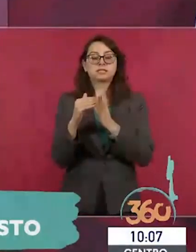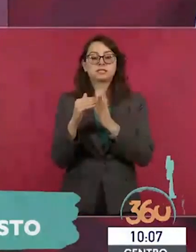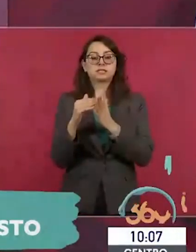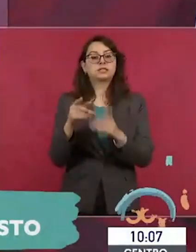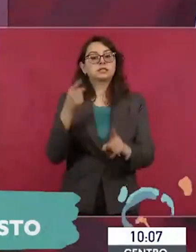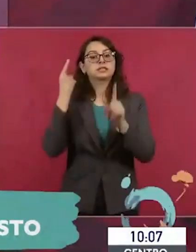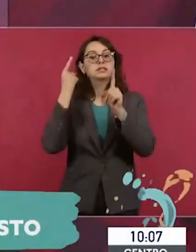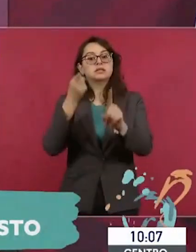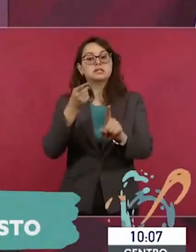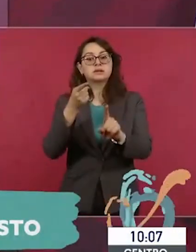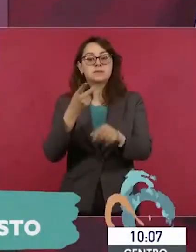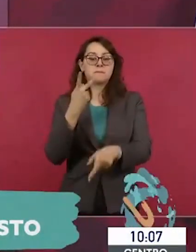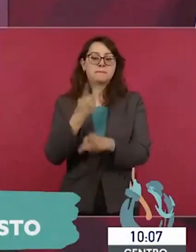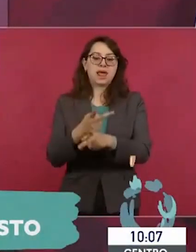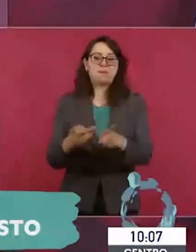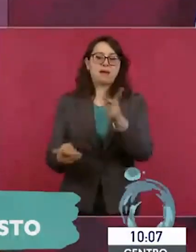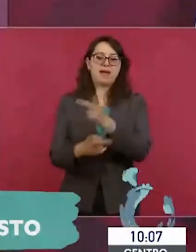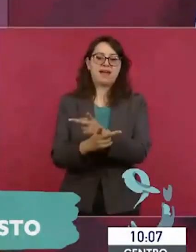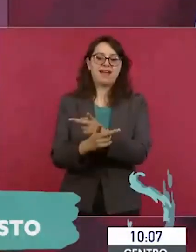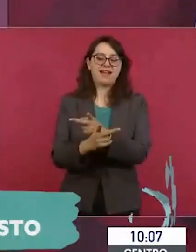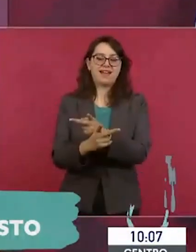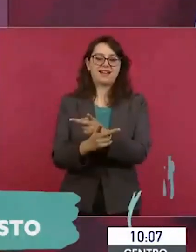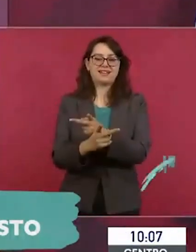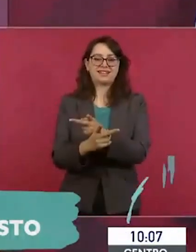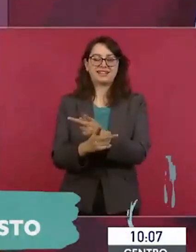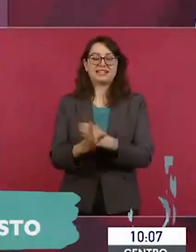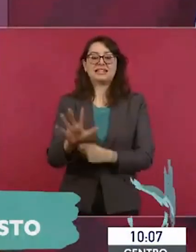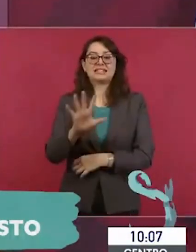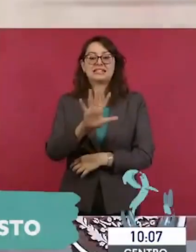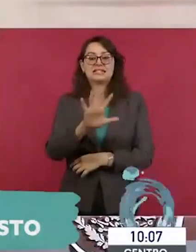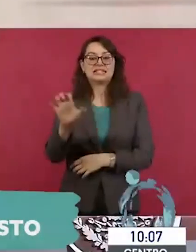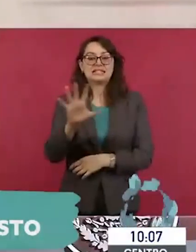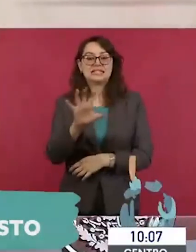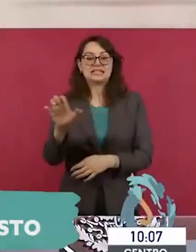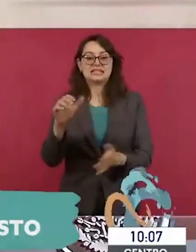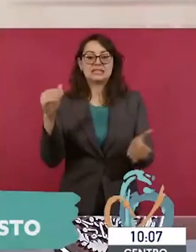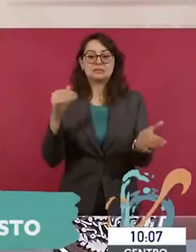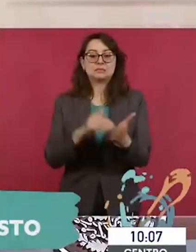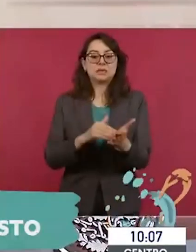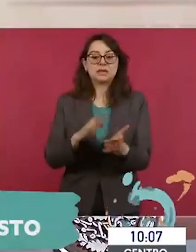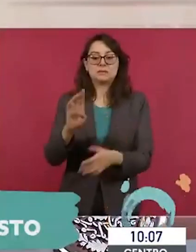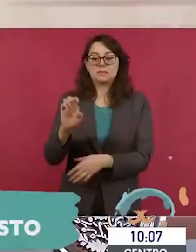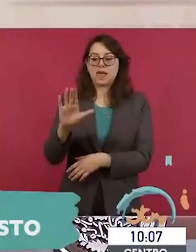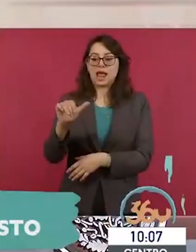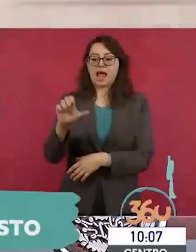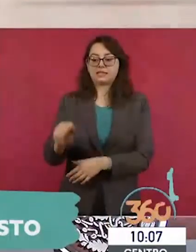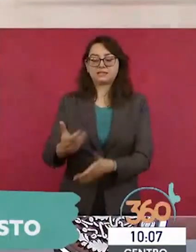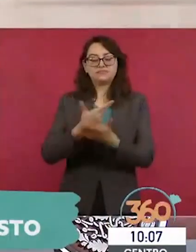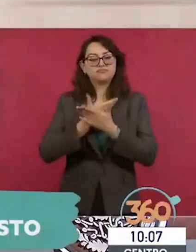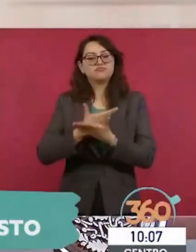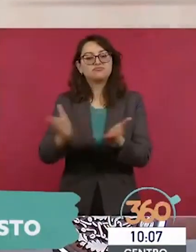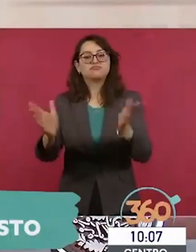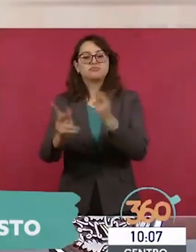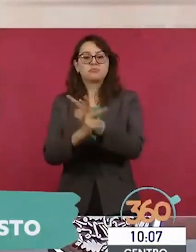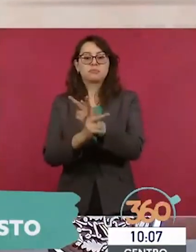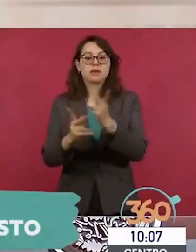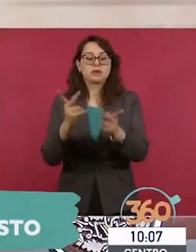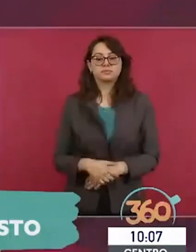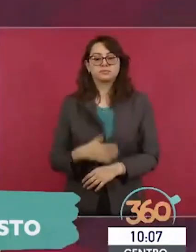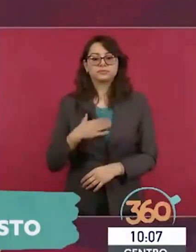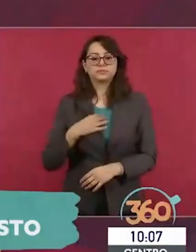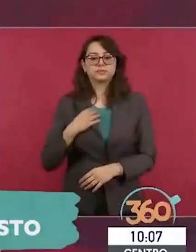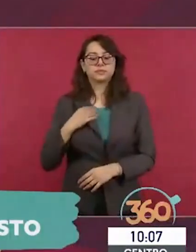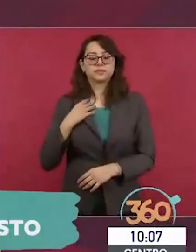las becas para preparatorianos, cerca de 500,000 becas para estudiantes de nivel